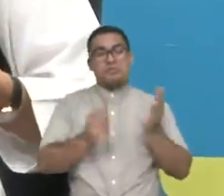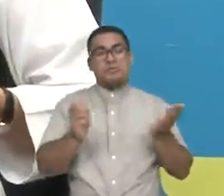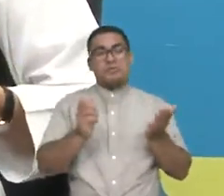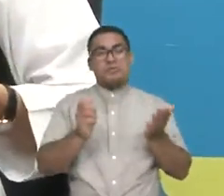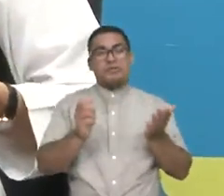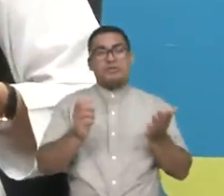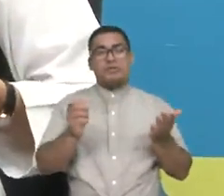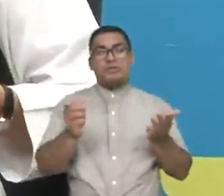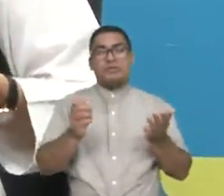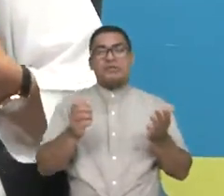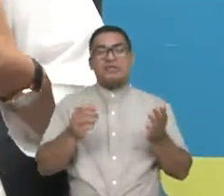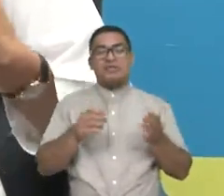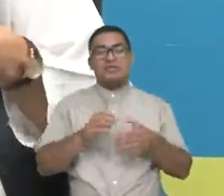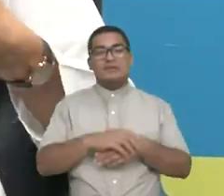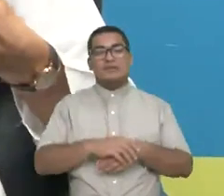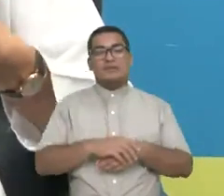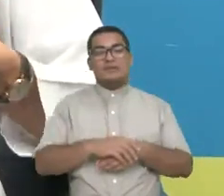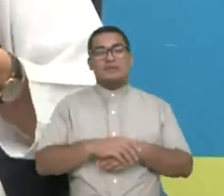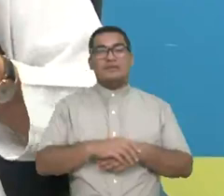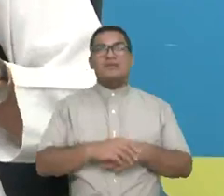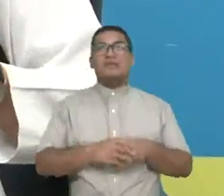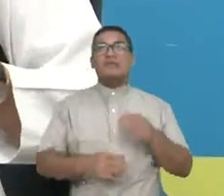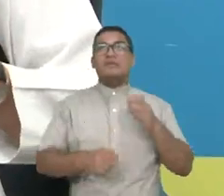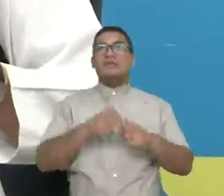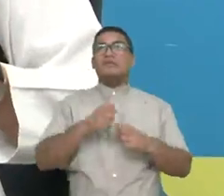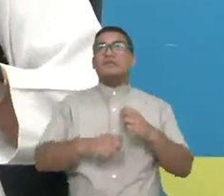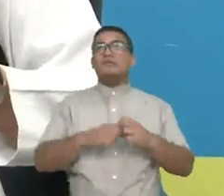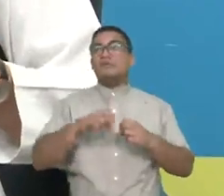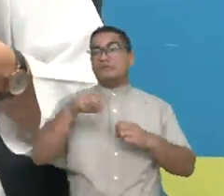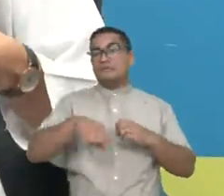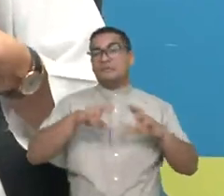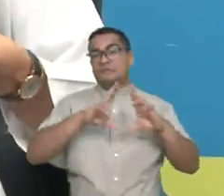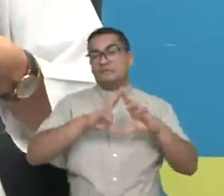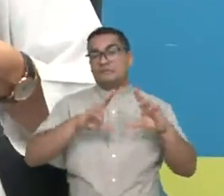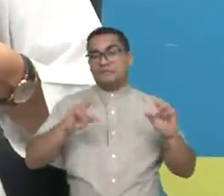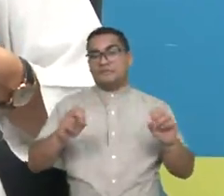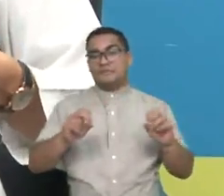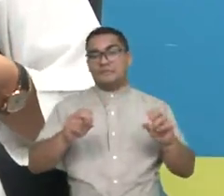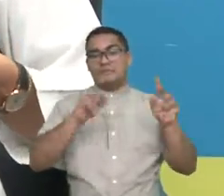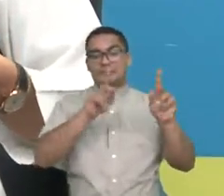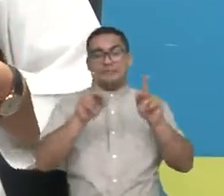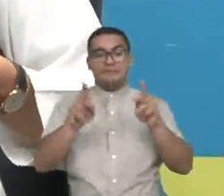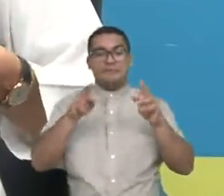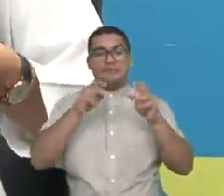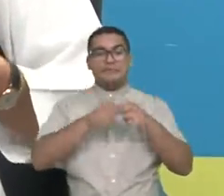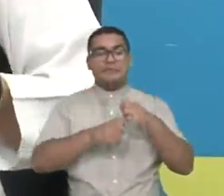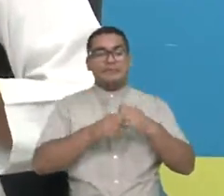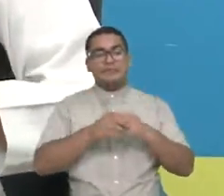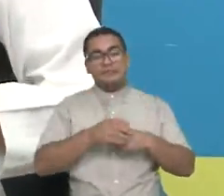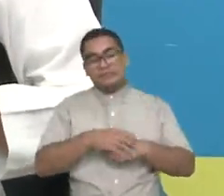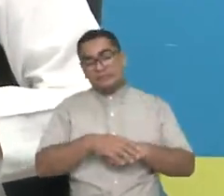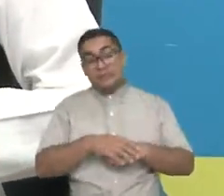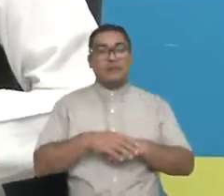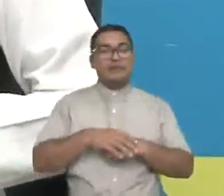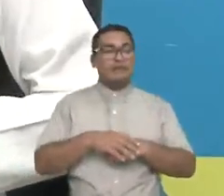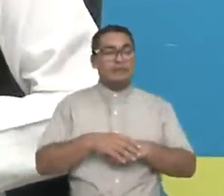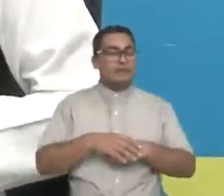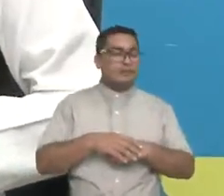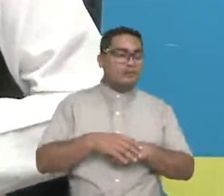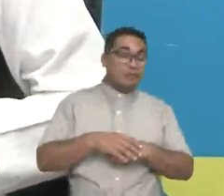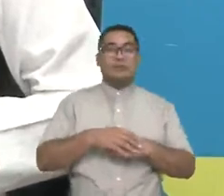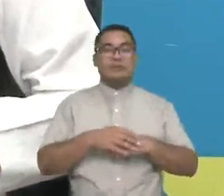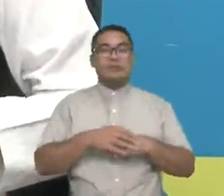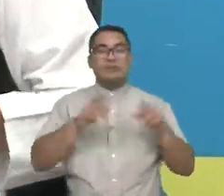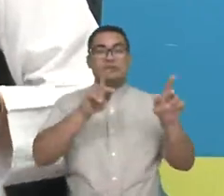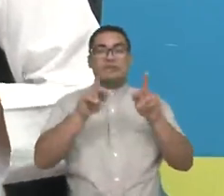estrés postrauma probablemente, ¿verdad? Por la situación que estamos atravesando, con problemas de insomnio o incluso con problemas de consumo